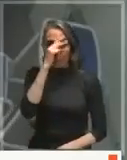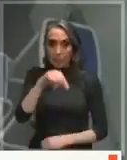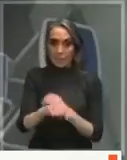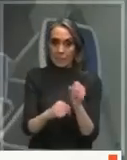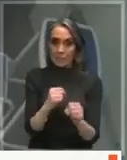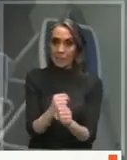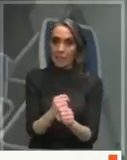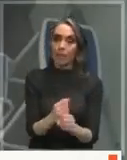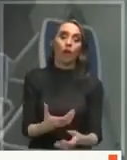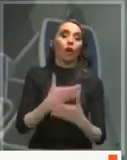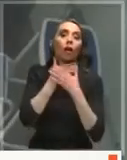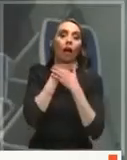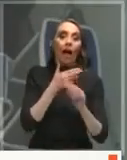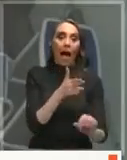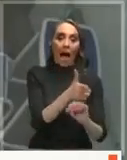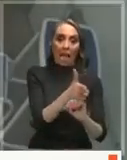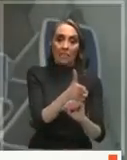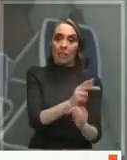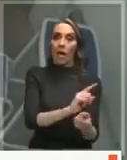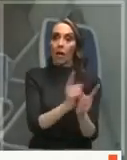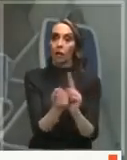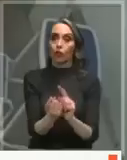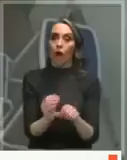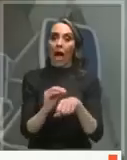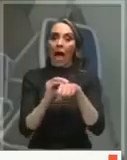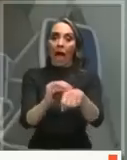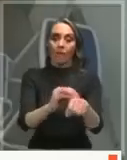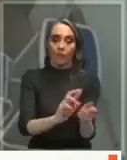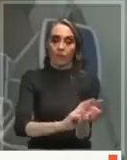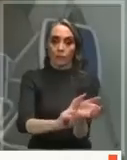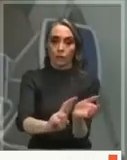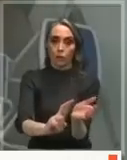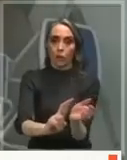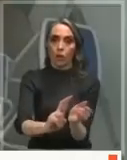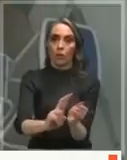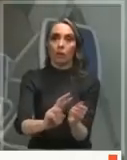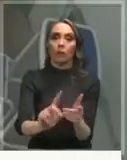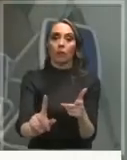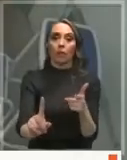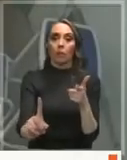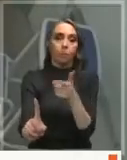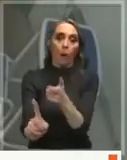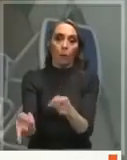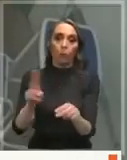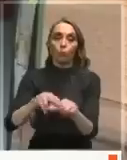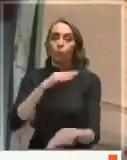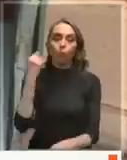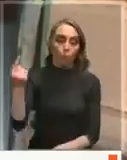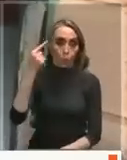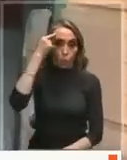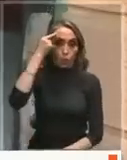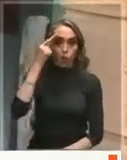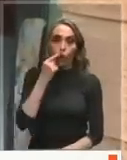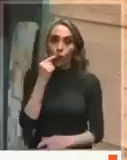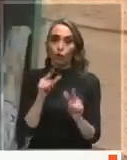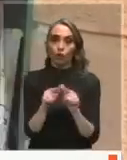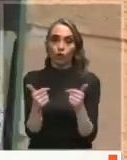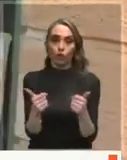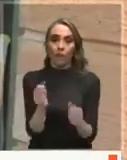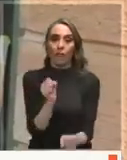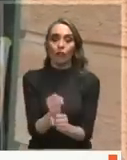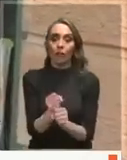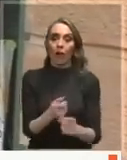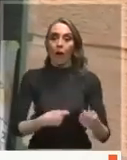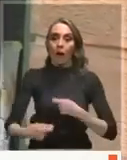los asaltos, se pasó a un aviso mayor. Y asesinaron de un balazo en la cabeza a un sobrino suyo que